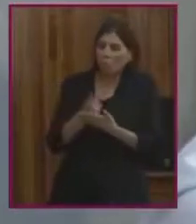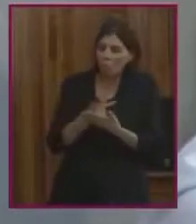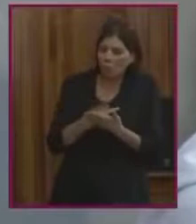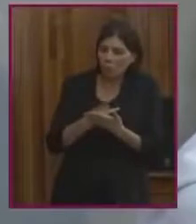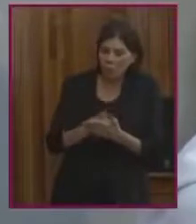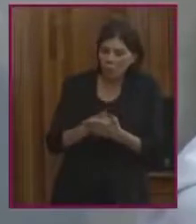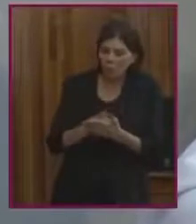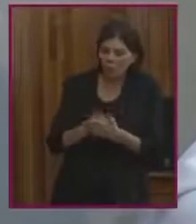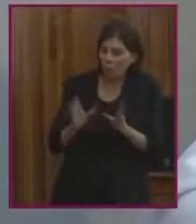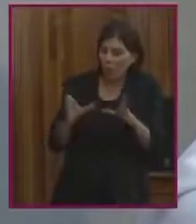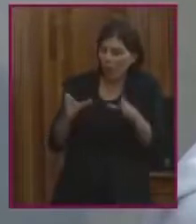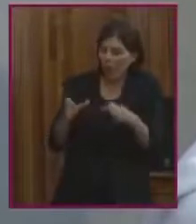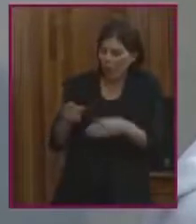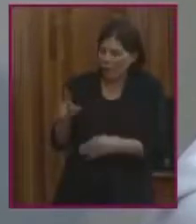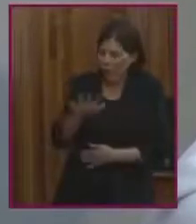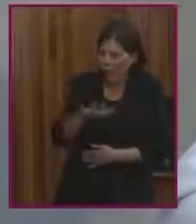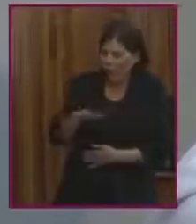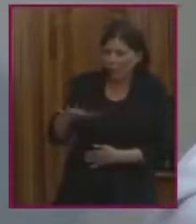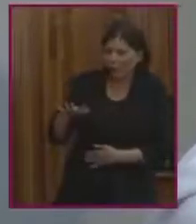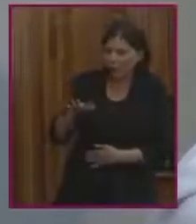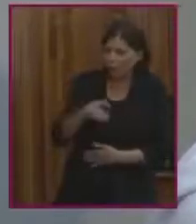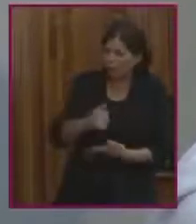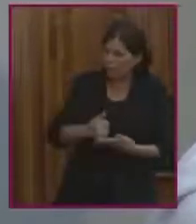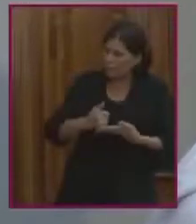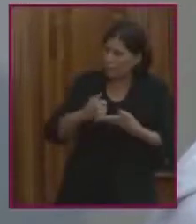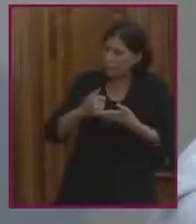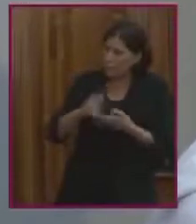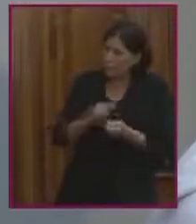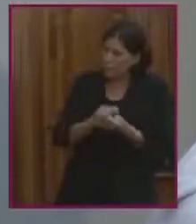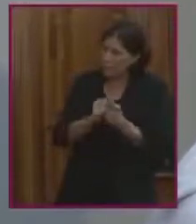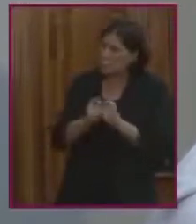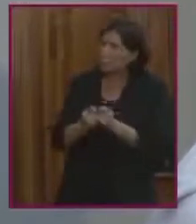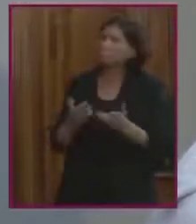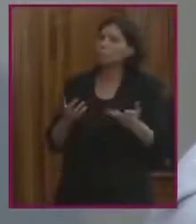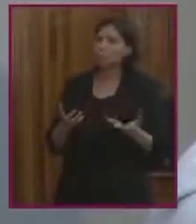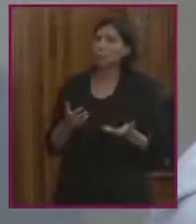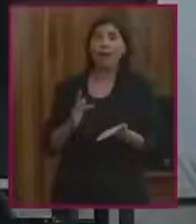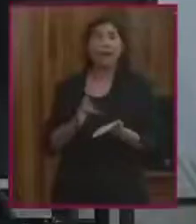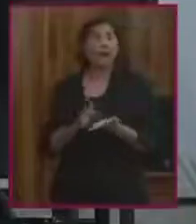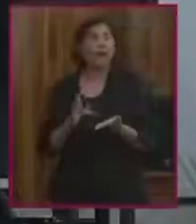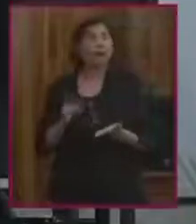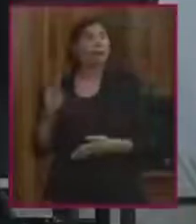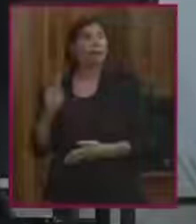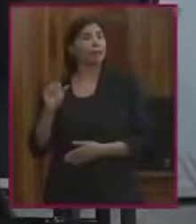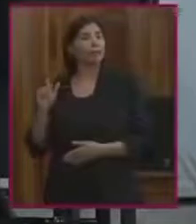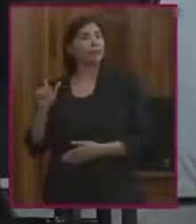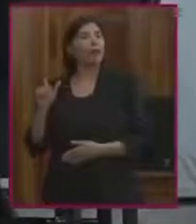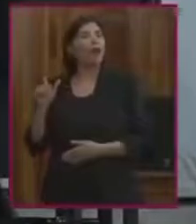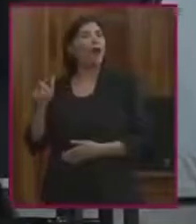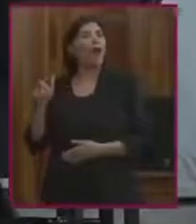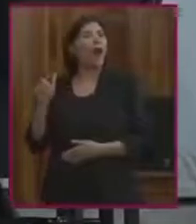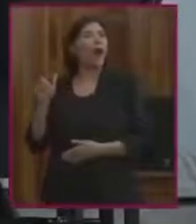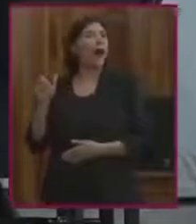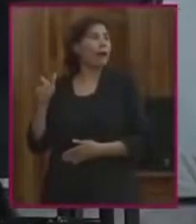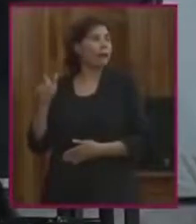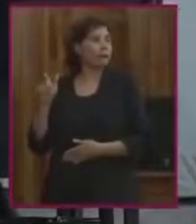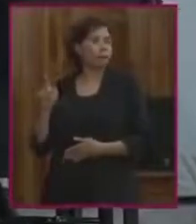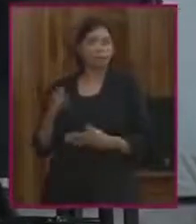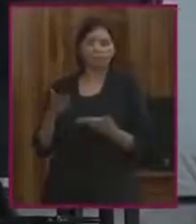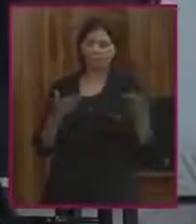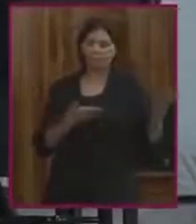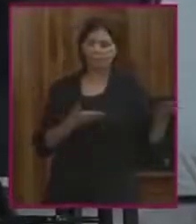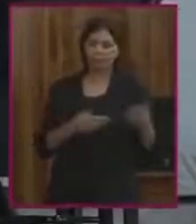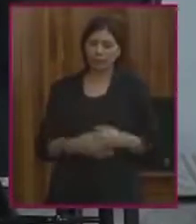la comunidad, que ayude a resolver, a transformar. Muchas gracias, muy amable. Doctor Axel, adelante. Muchas